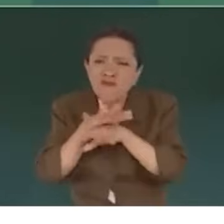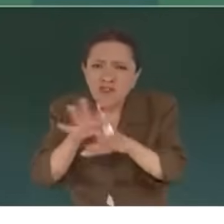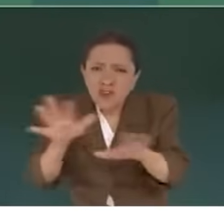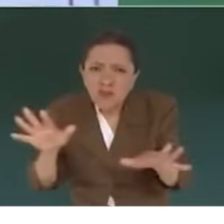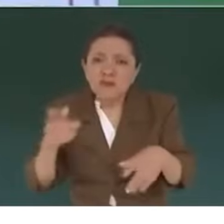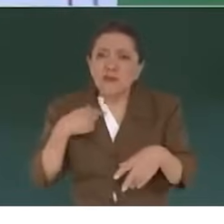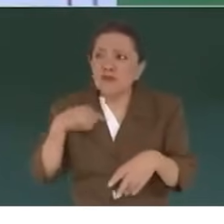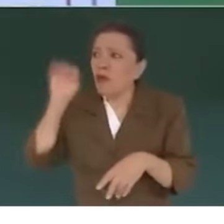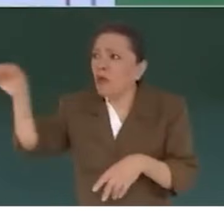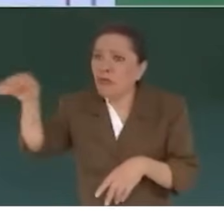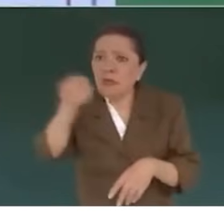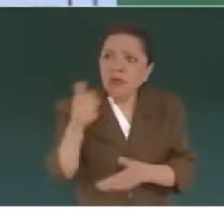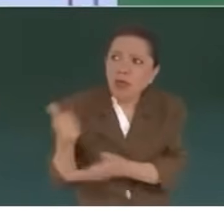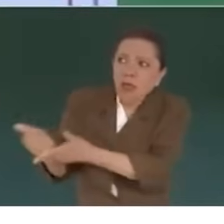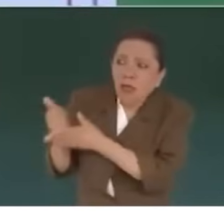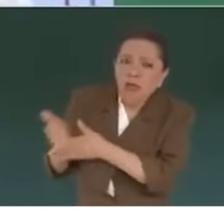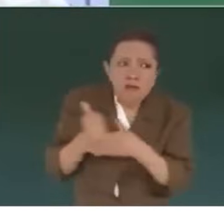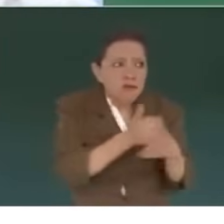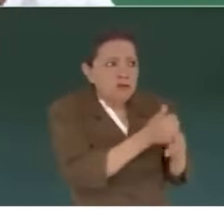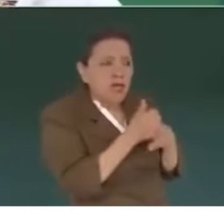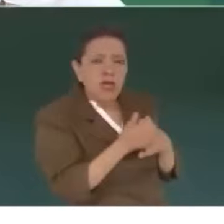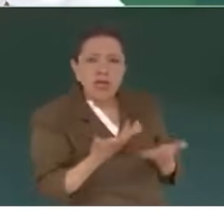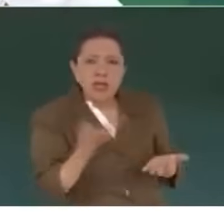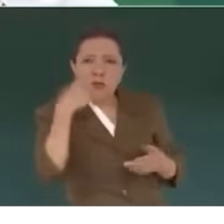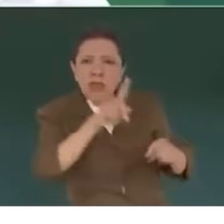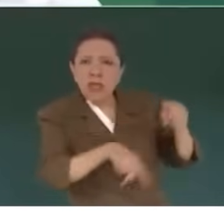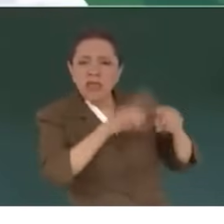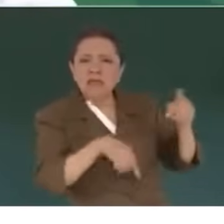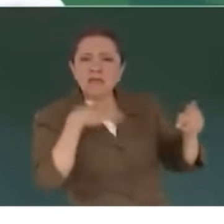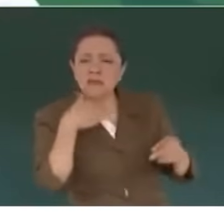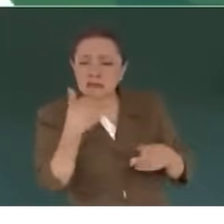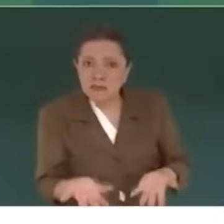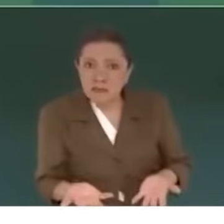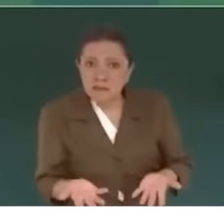me ayude. Ya no hay